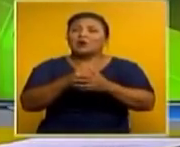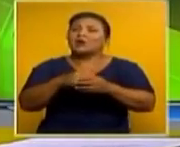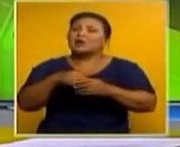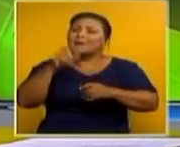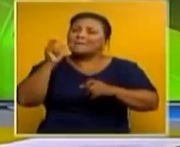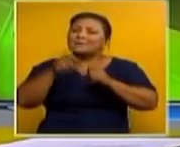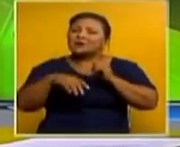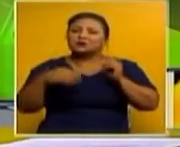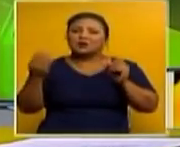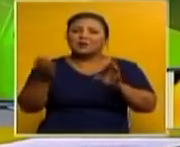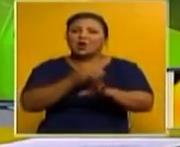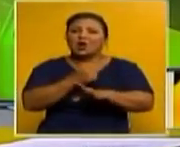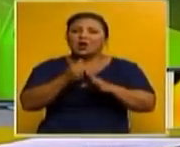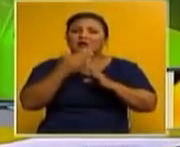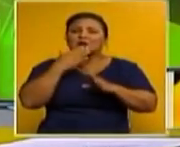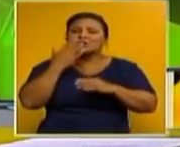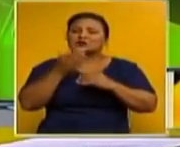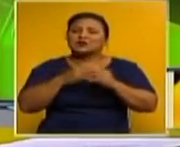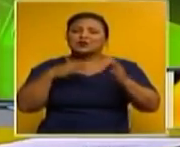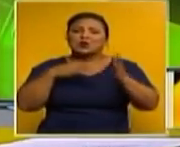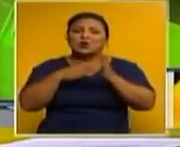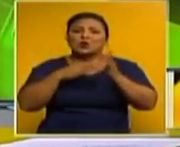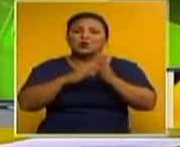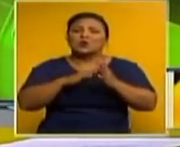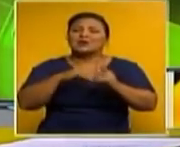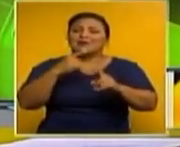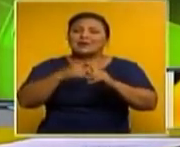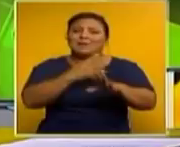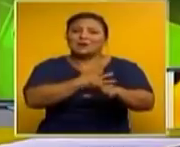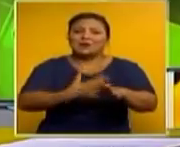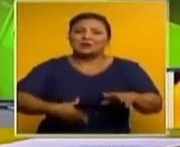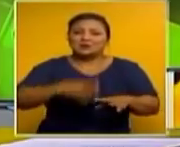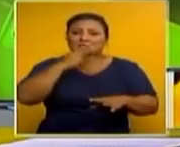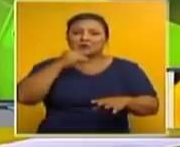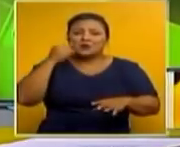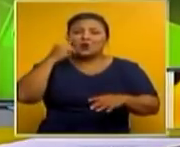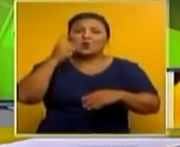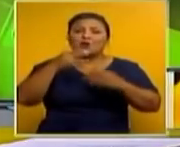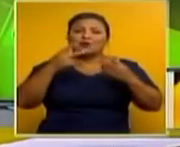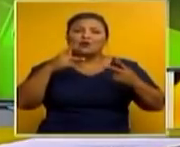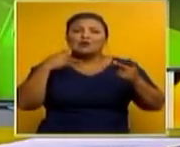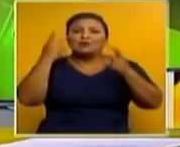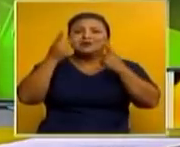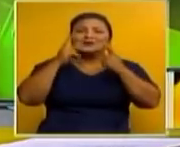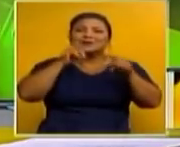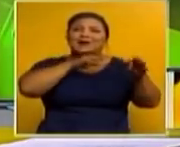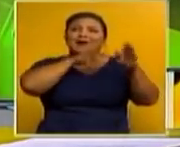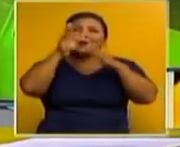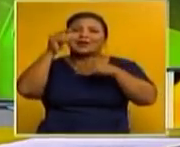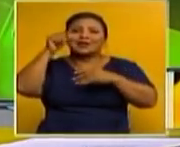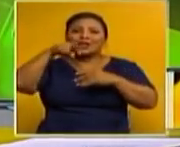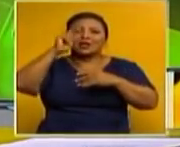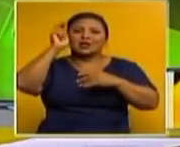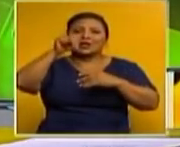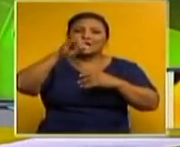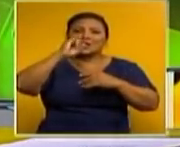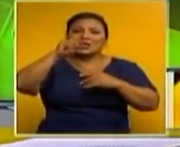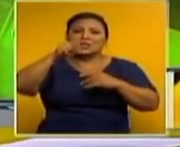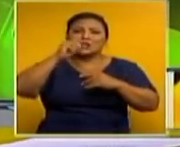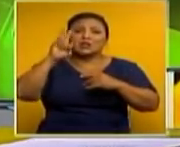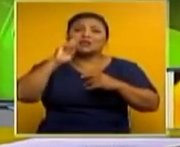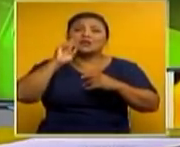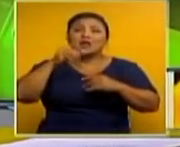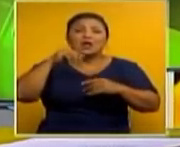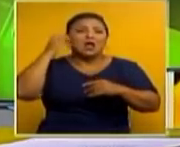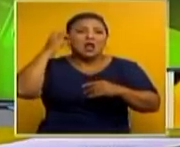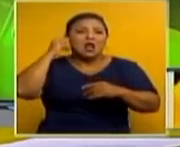en contra del expresidente Rafael Correa durante su visita a una radio en Quinindé como parte de su recorrido de la campaña por el